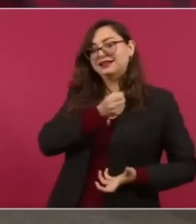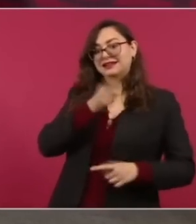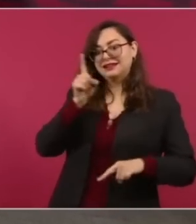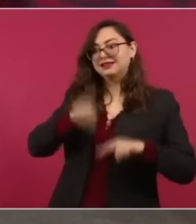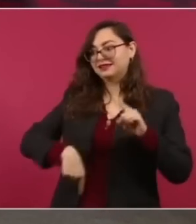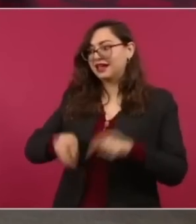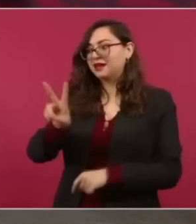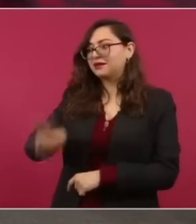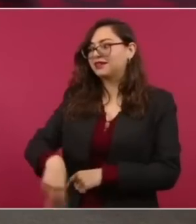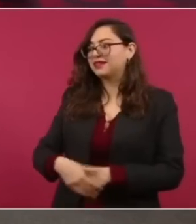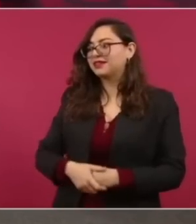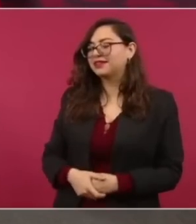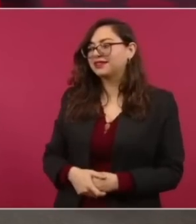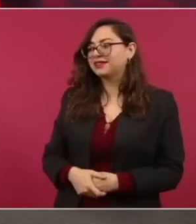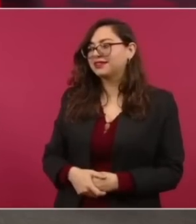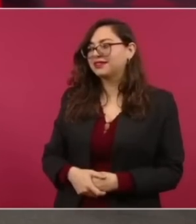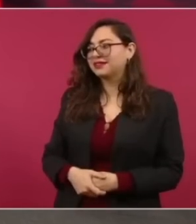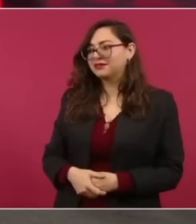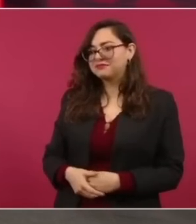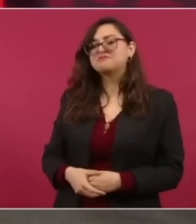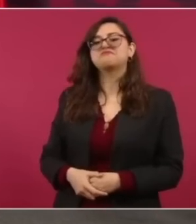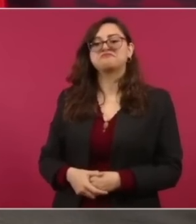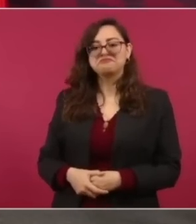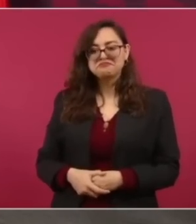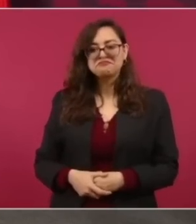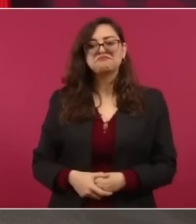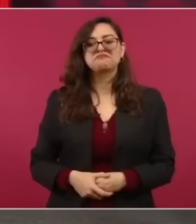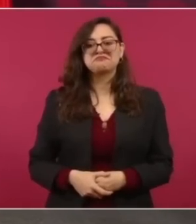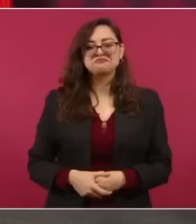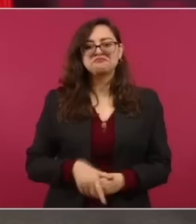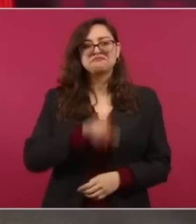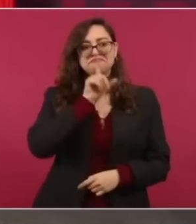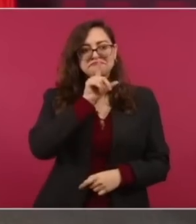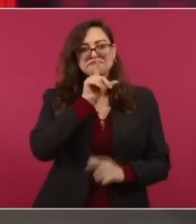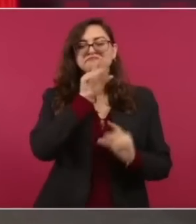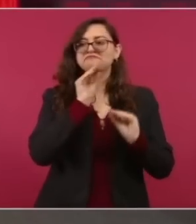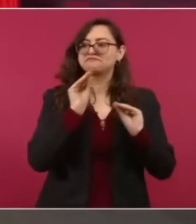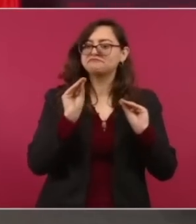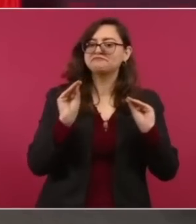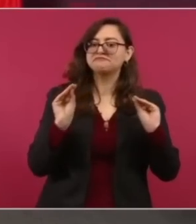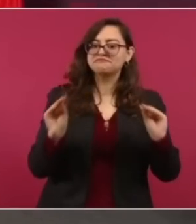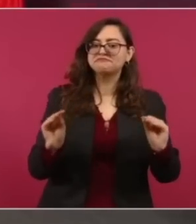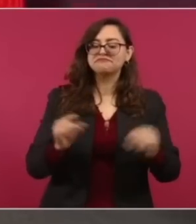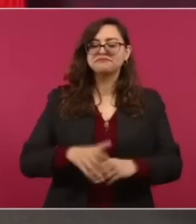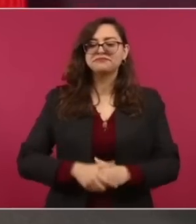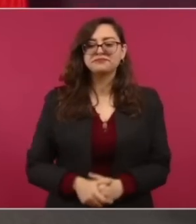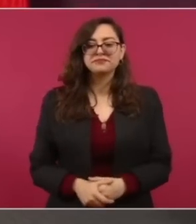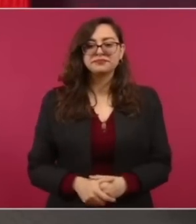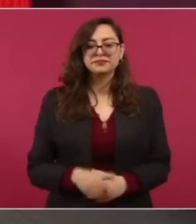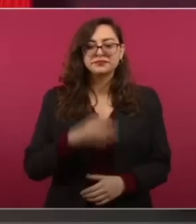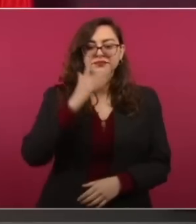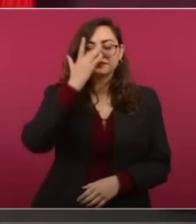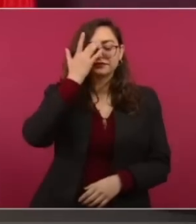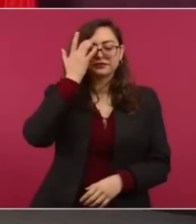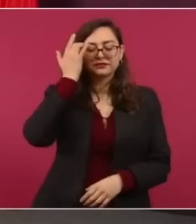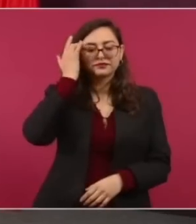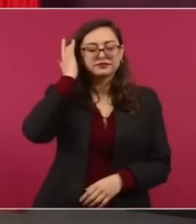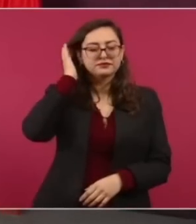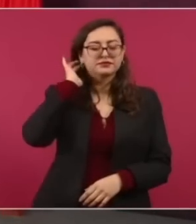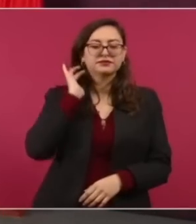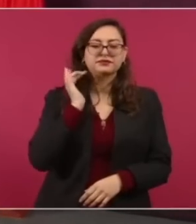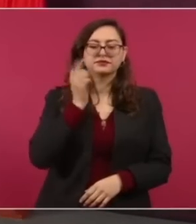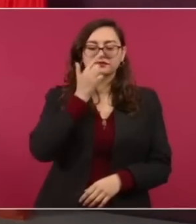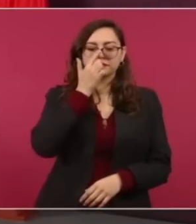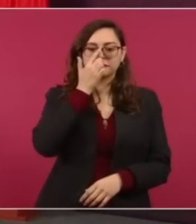notificaciones y que nos regalen un like para que le lleguemos a más personas con toda esta información. Pues vamos, amigos, rápidamente a escuchar